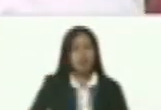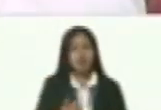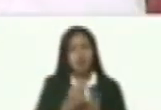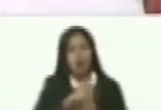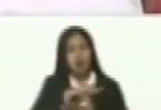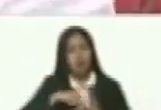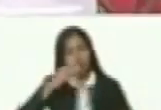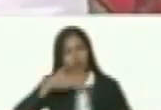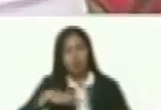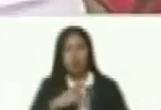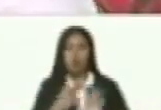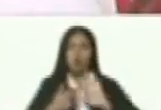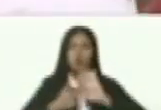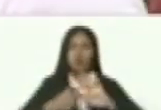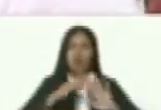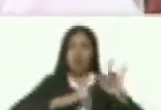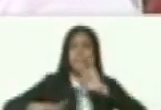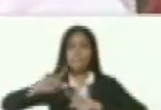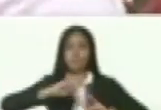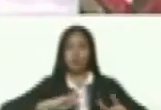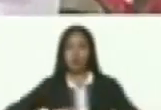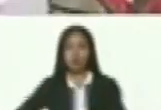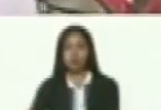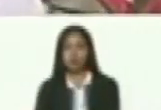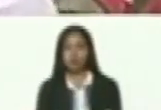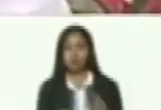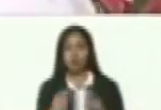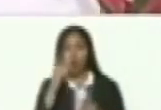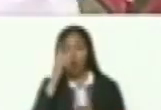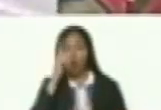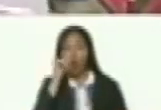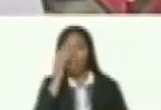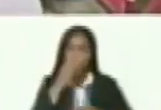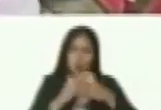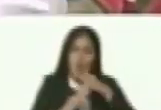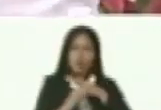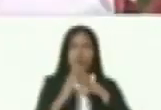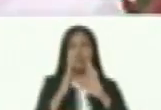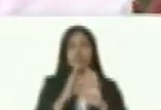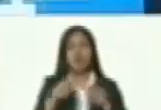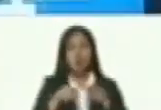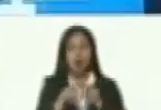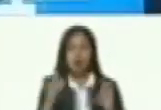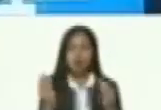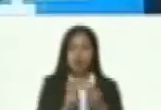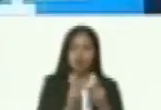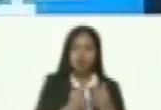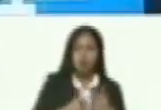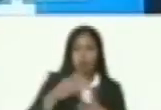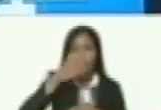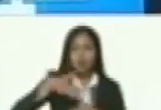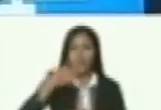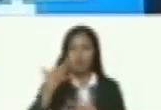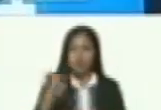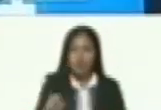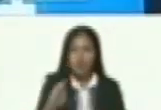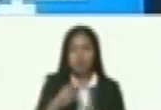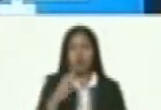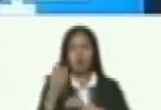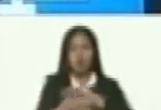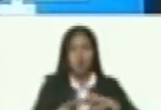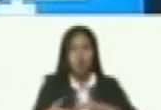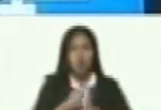pueblo, por mostrar su amor, por ser un hombre humilde. Usted es pueblo y por eso comprende las necesidades del poder popular.